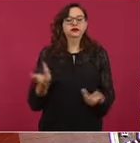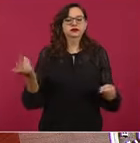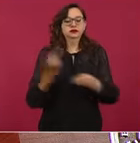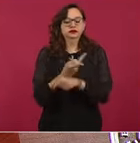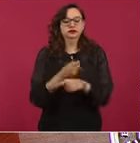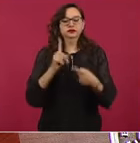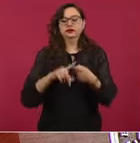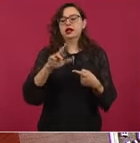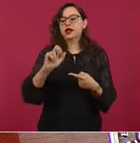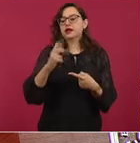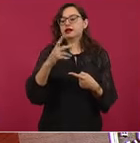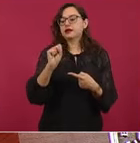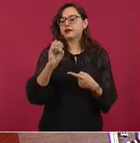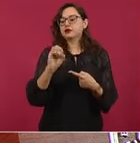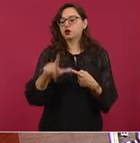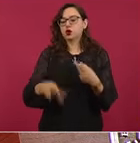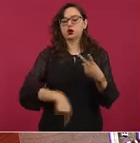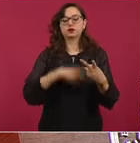Iberdrola